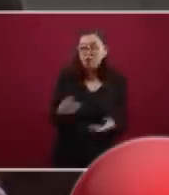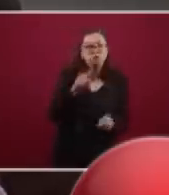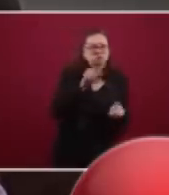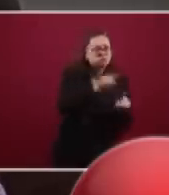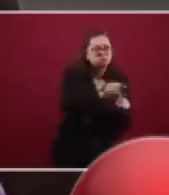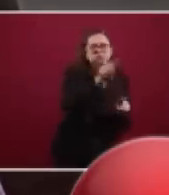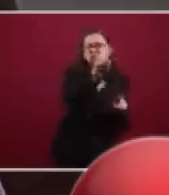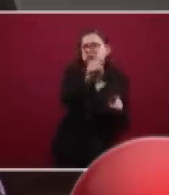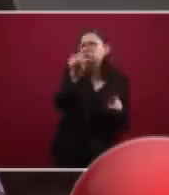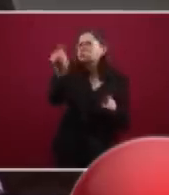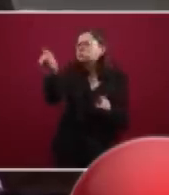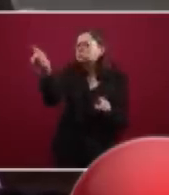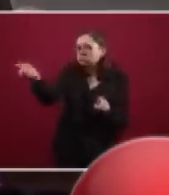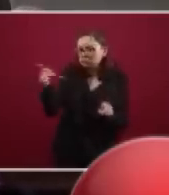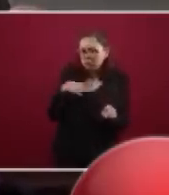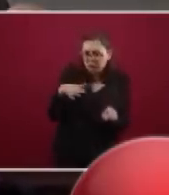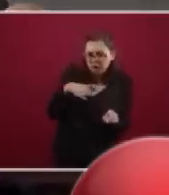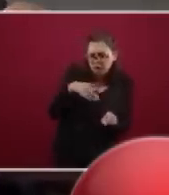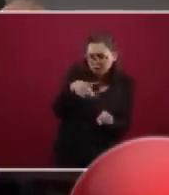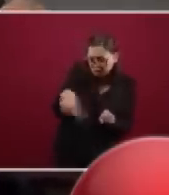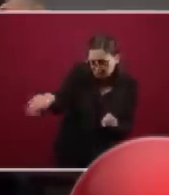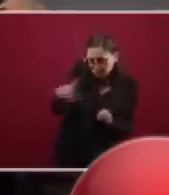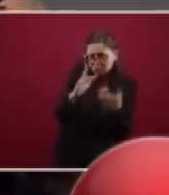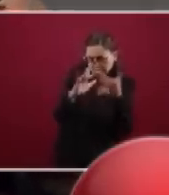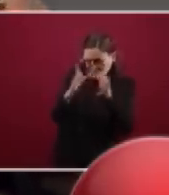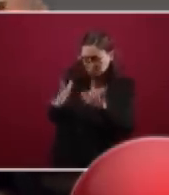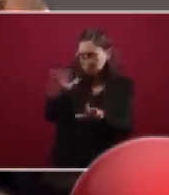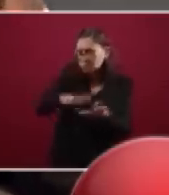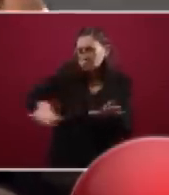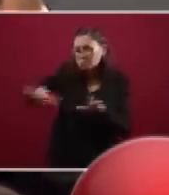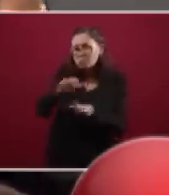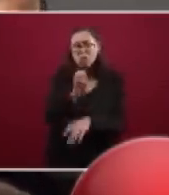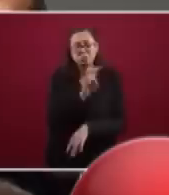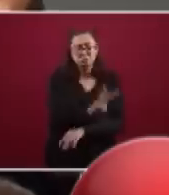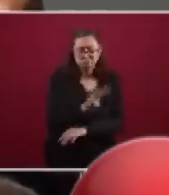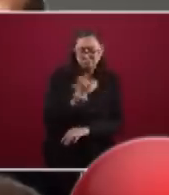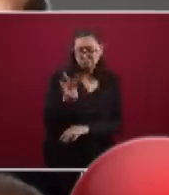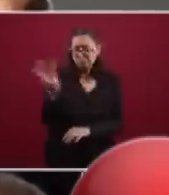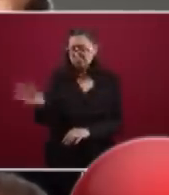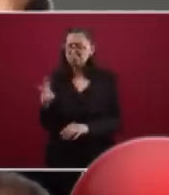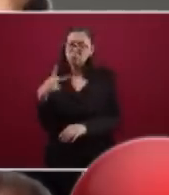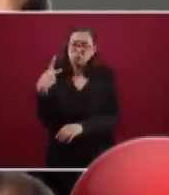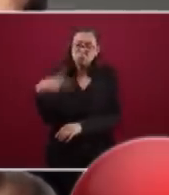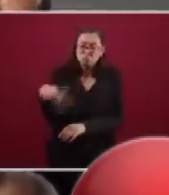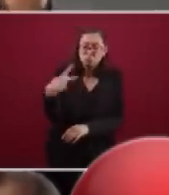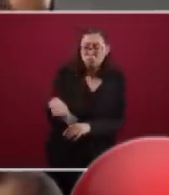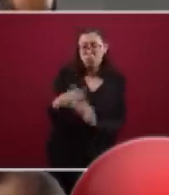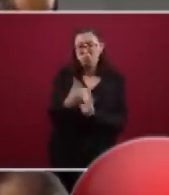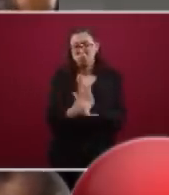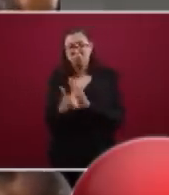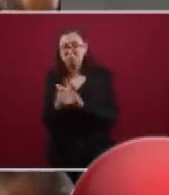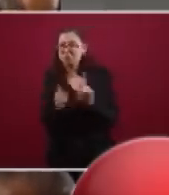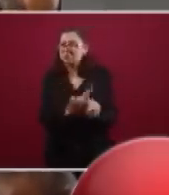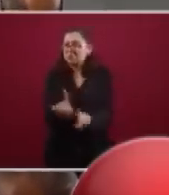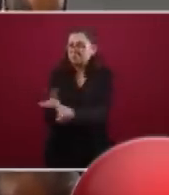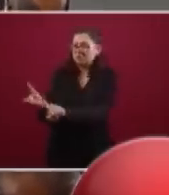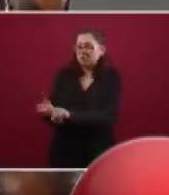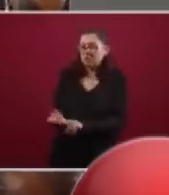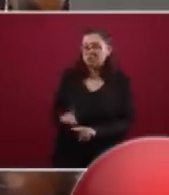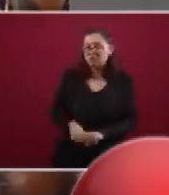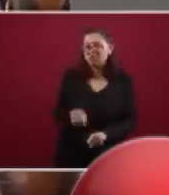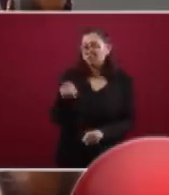portales, hay quienes tienen sus propios medios. Puede